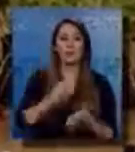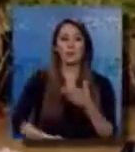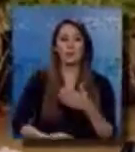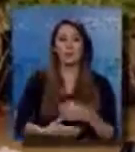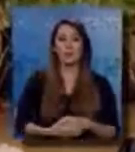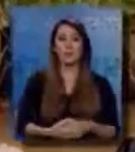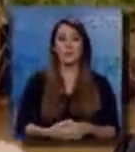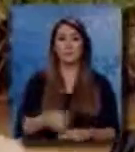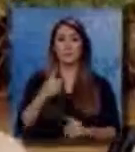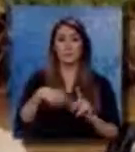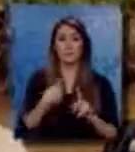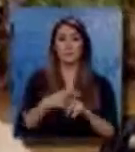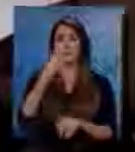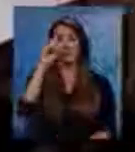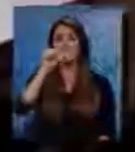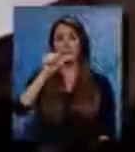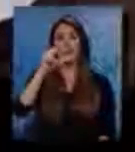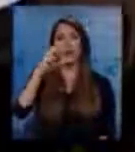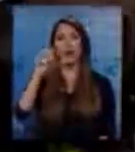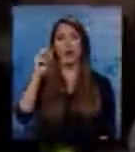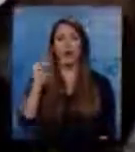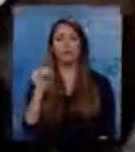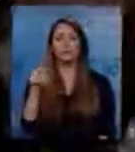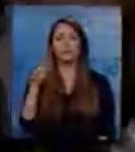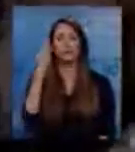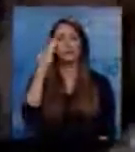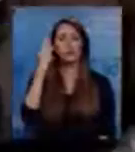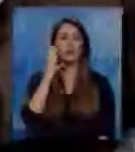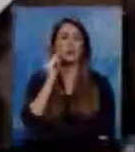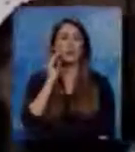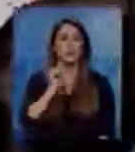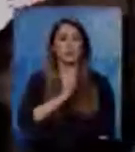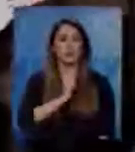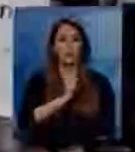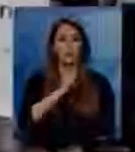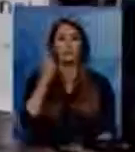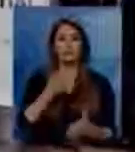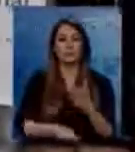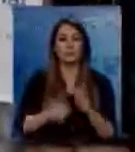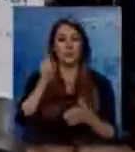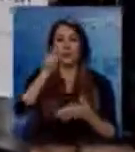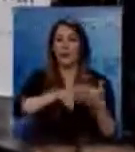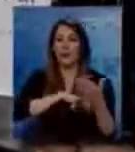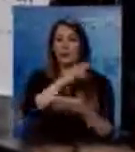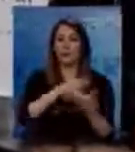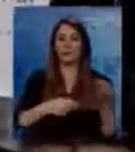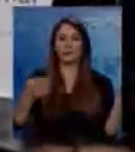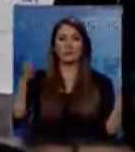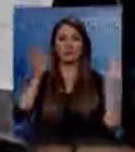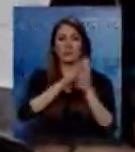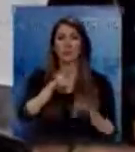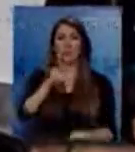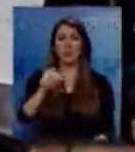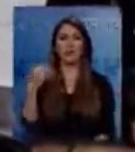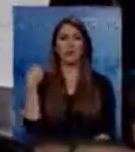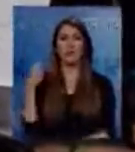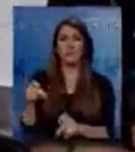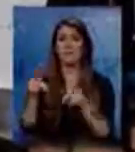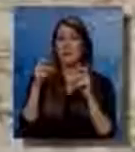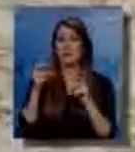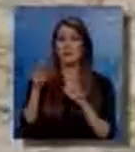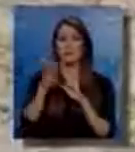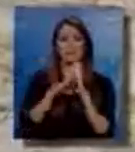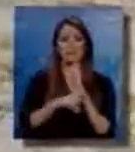Regulación y Control Minero, ARCOM, también intervino para sancionar, debido a que alguno de los equipos no contaba con los permisos en